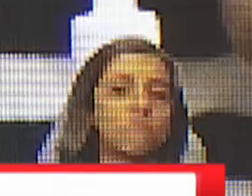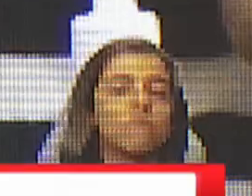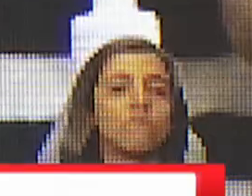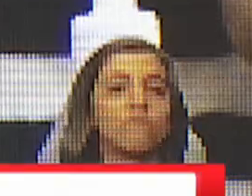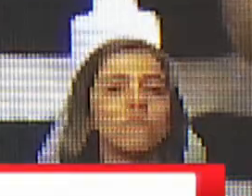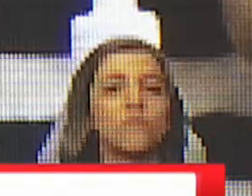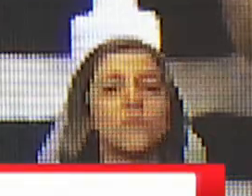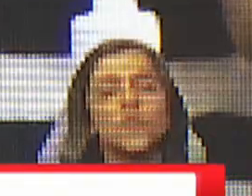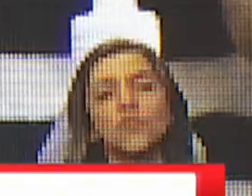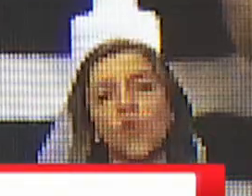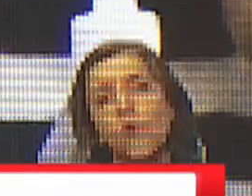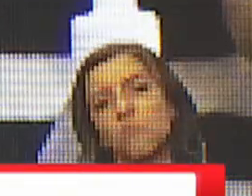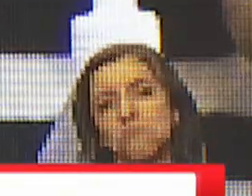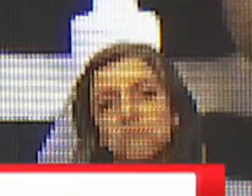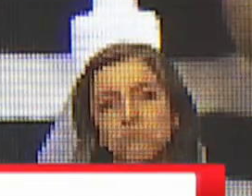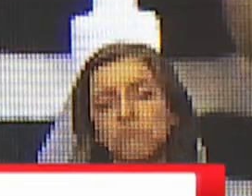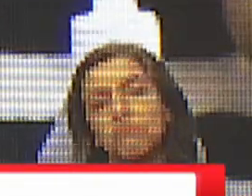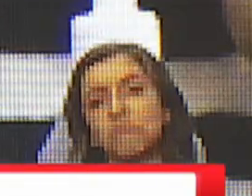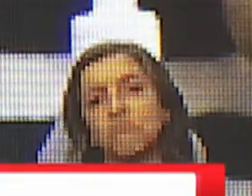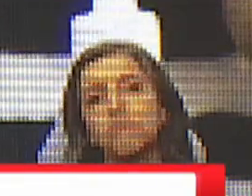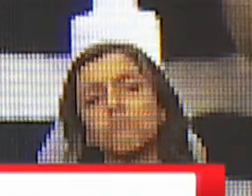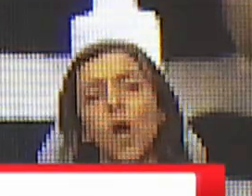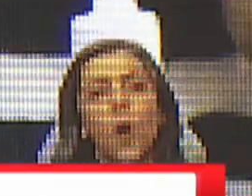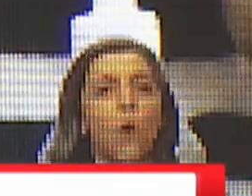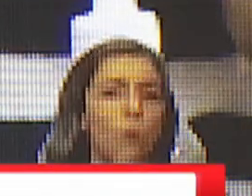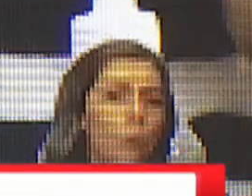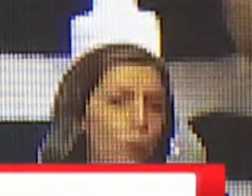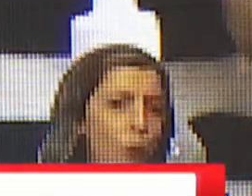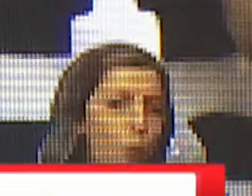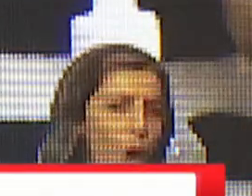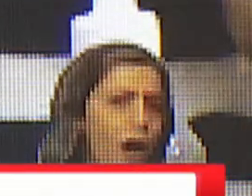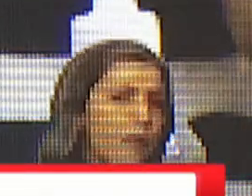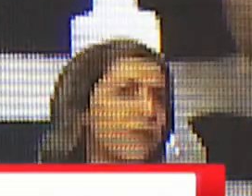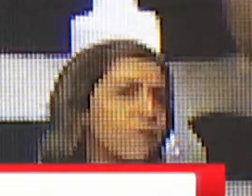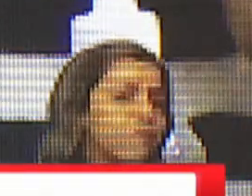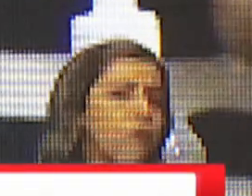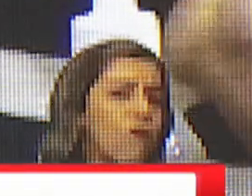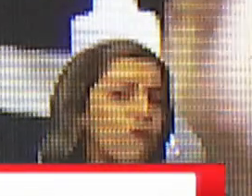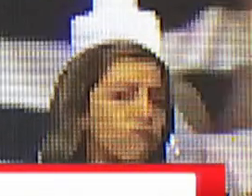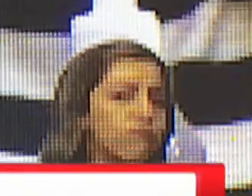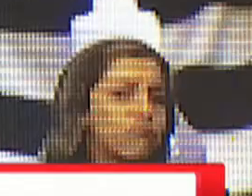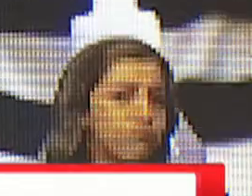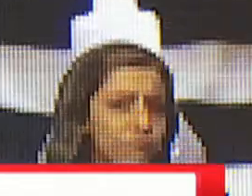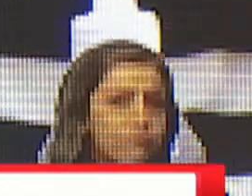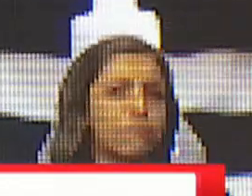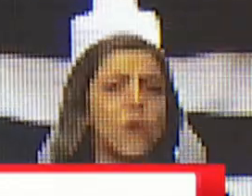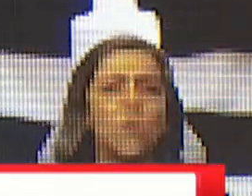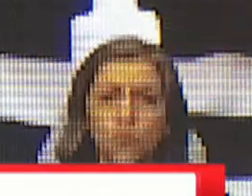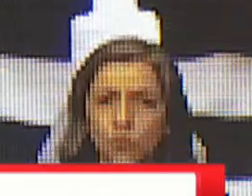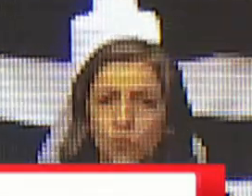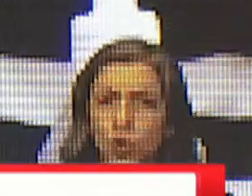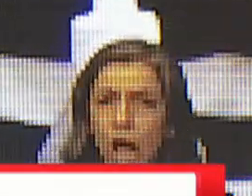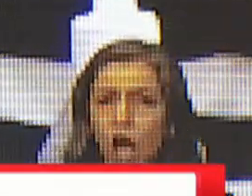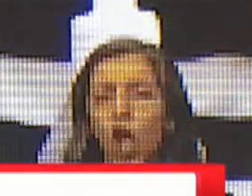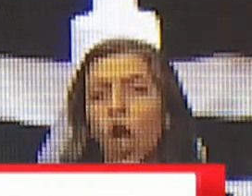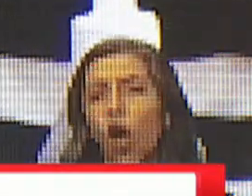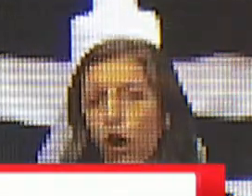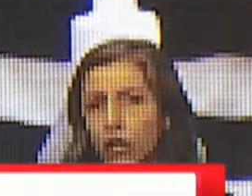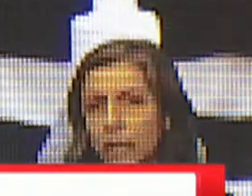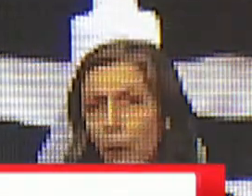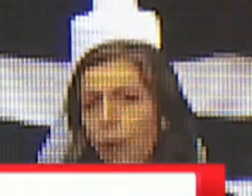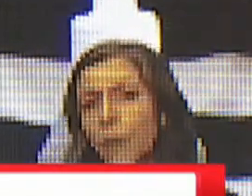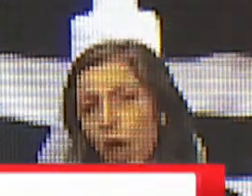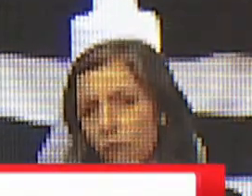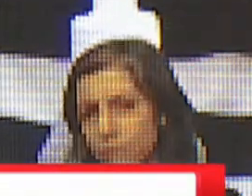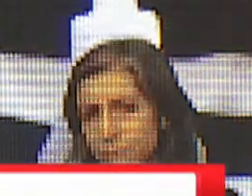esta legisladora acaba de presentar un proyecto para declarar de interés nacional la fiesta del poncho. Claro. Que se ve que está